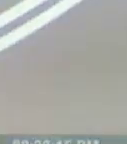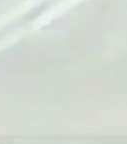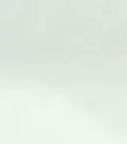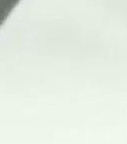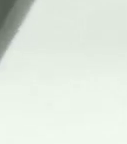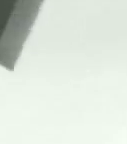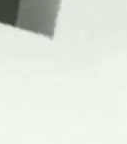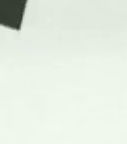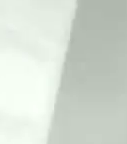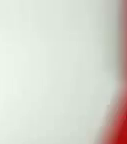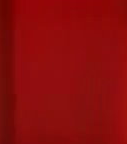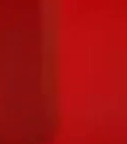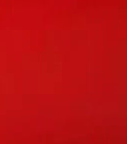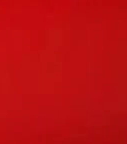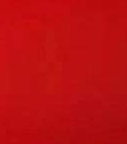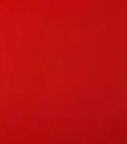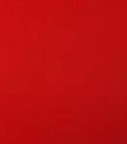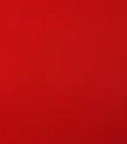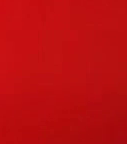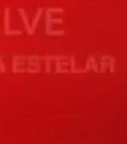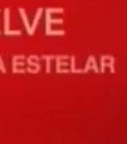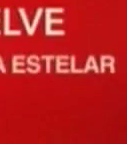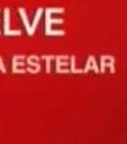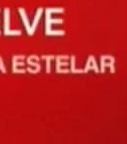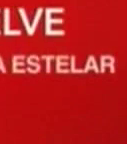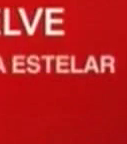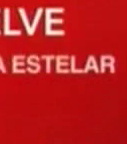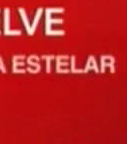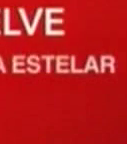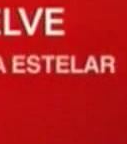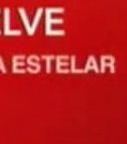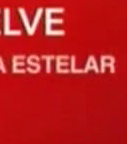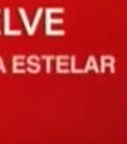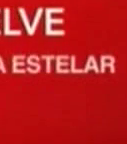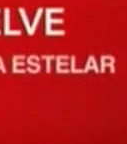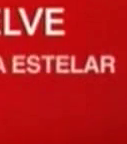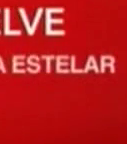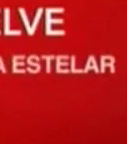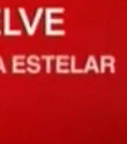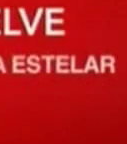We'll be right back.